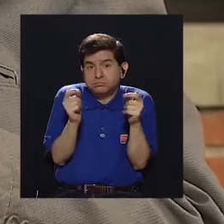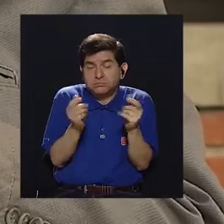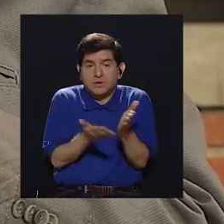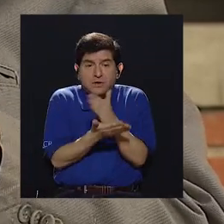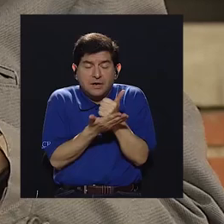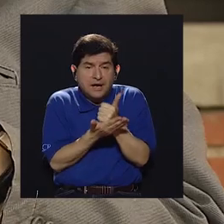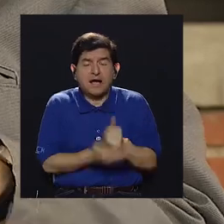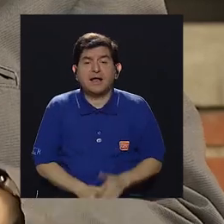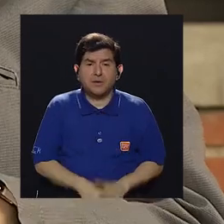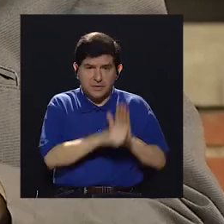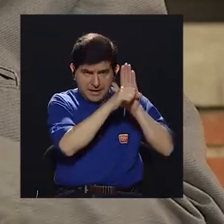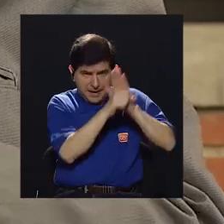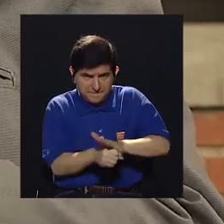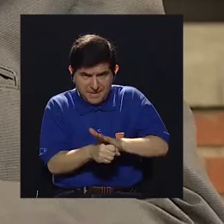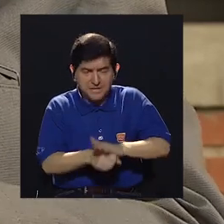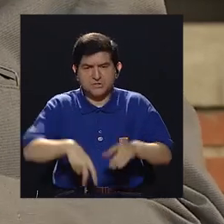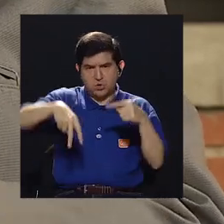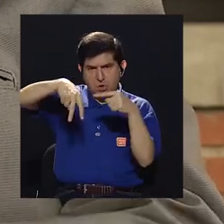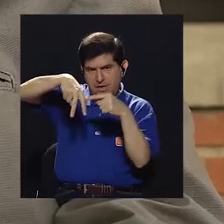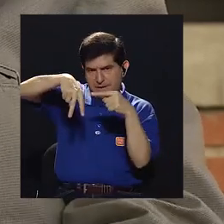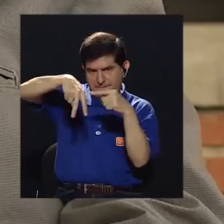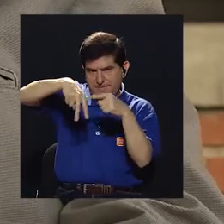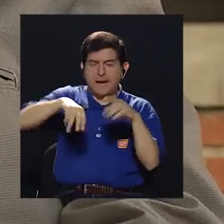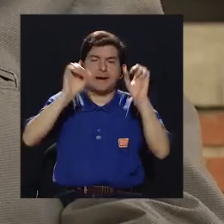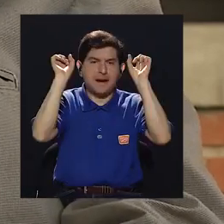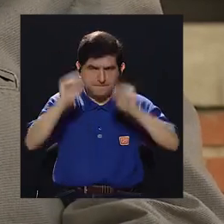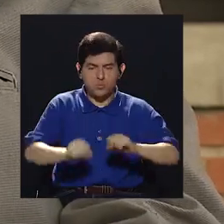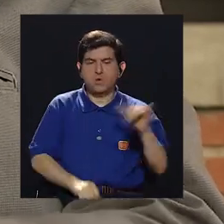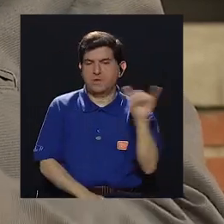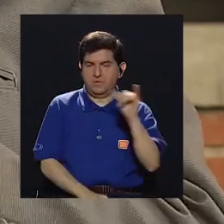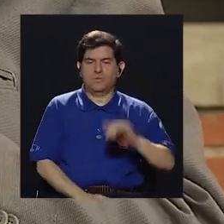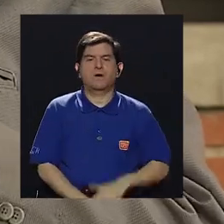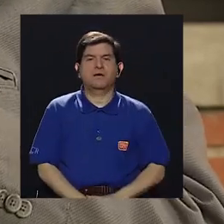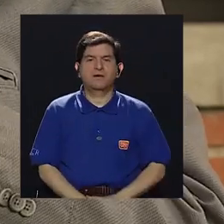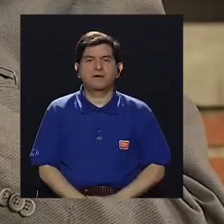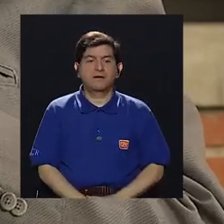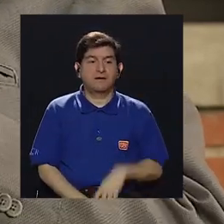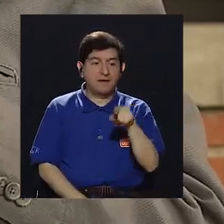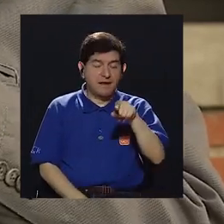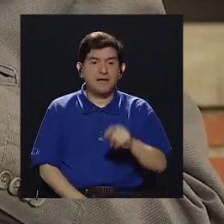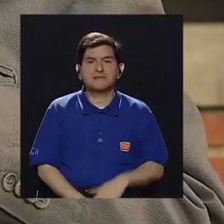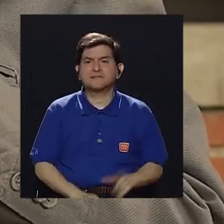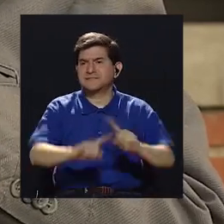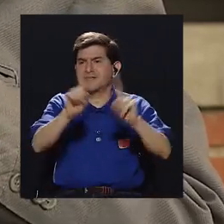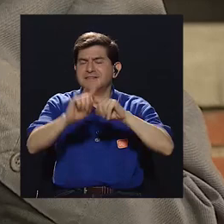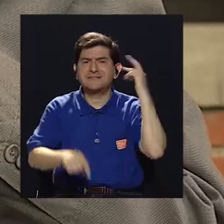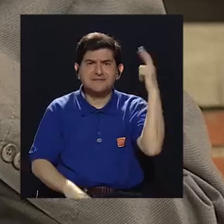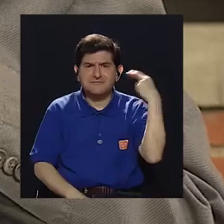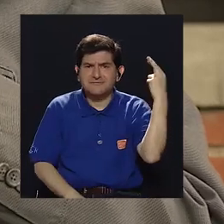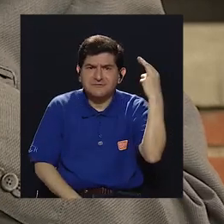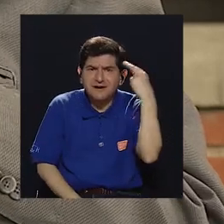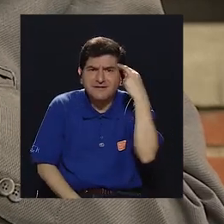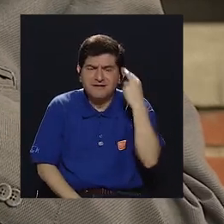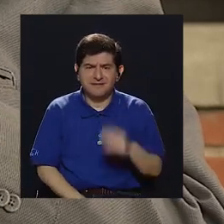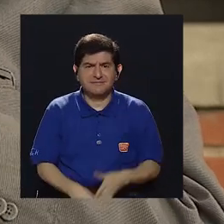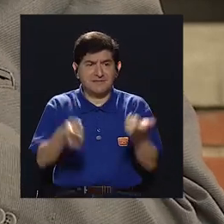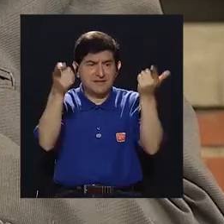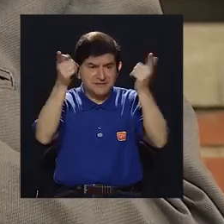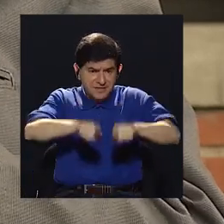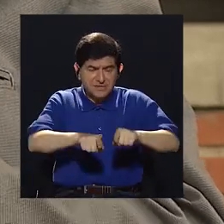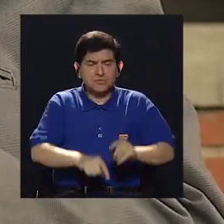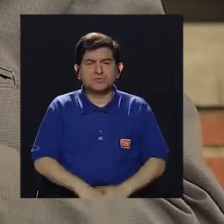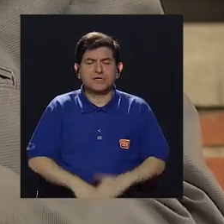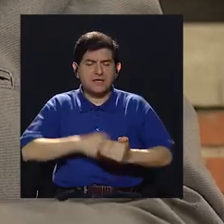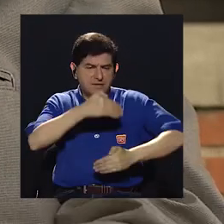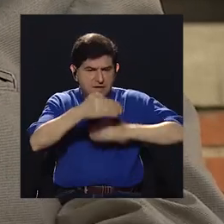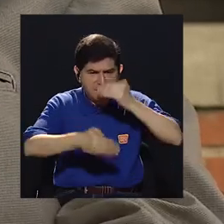cosa que produzca compresión a nivel de la pierna hacia abajo, puede producir lo mismo. Entonces es una gama de causas que se dan a través